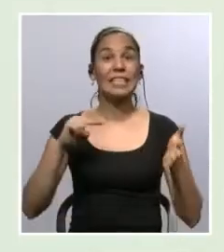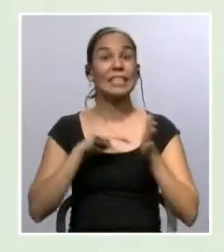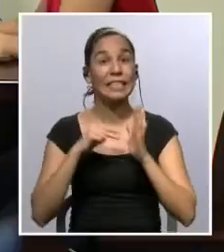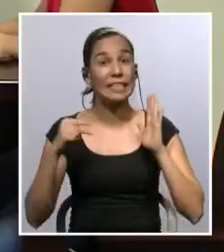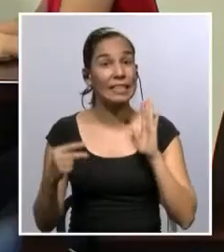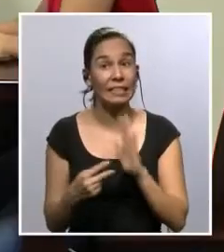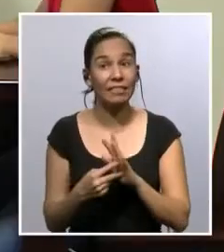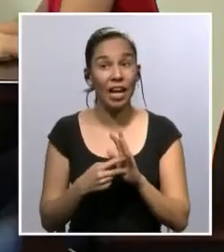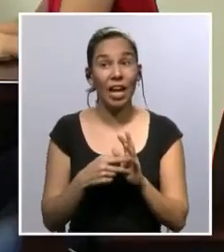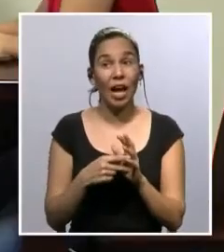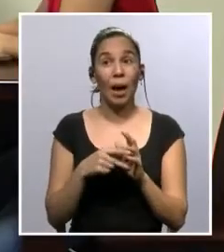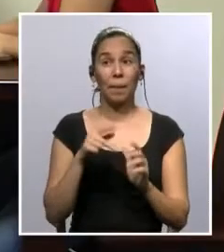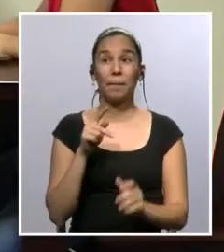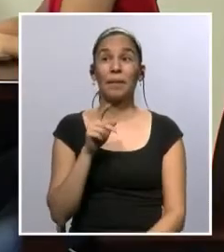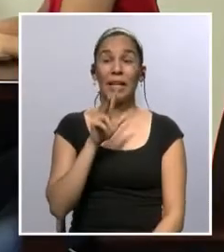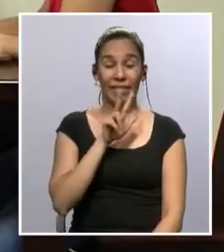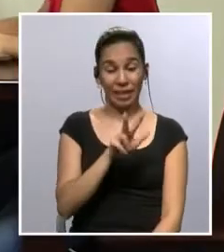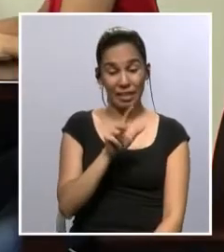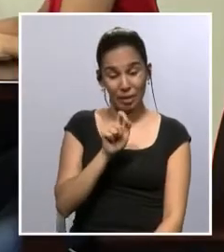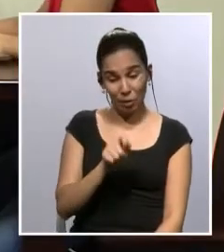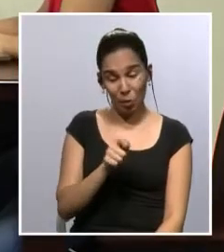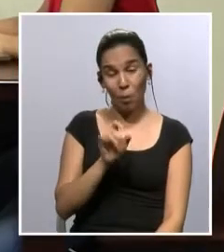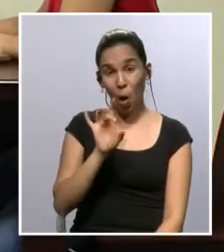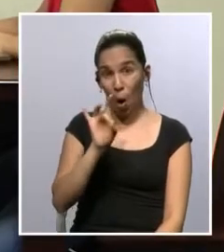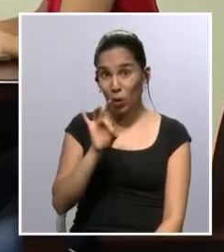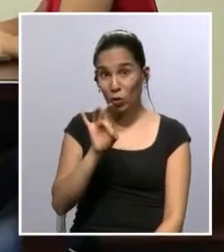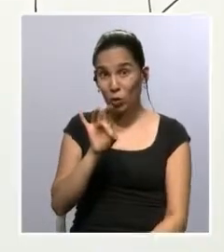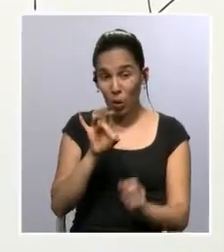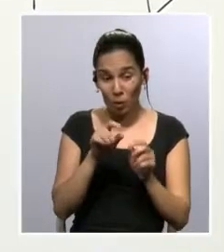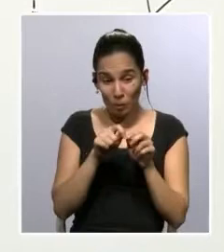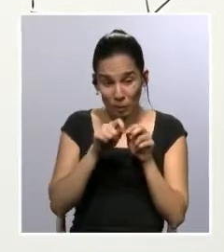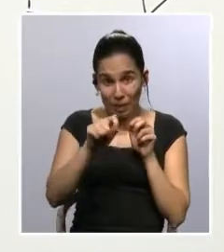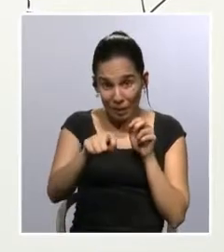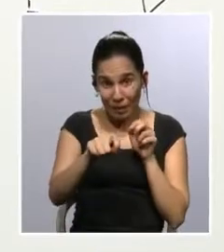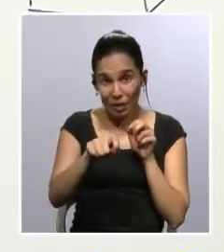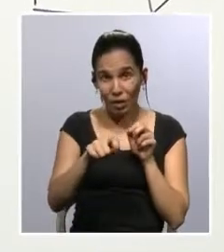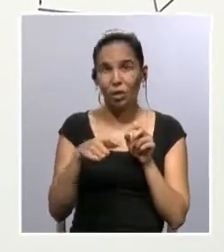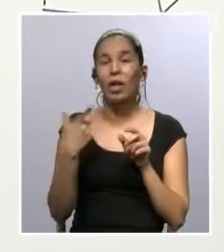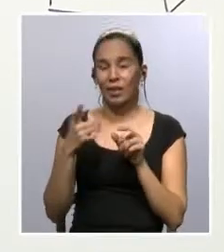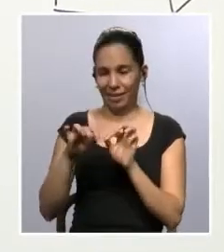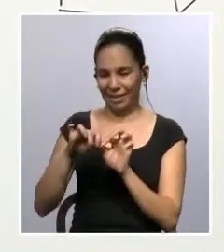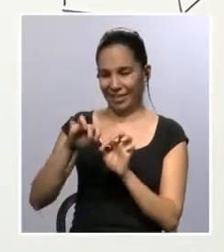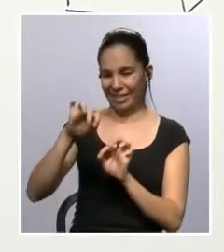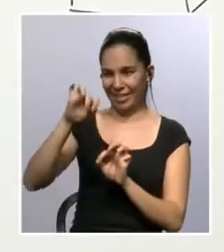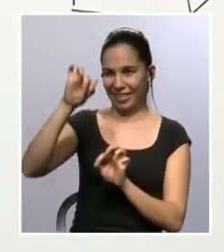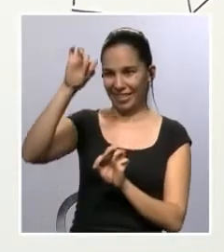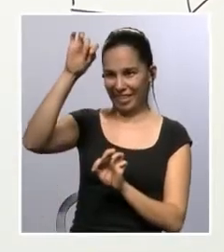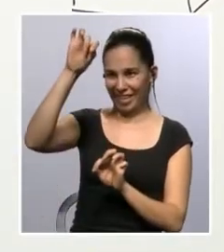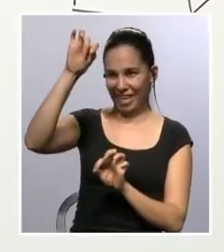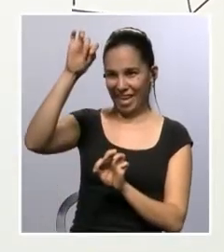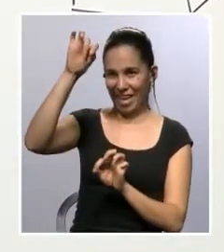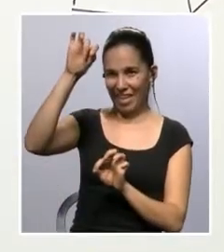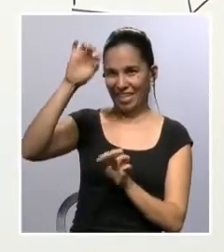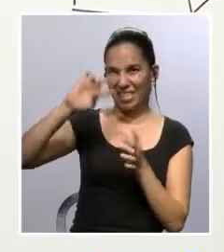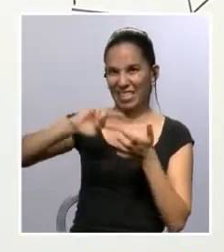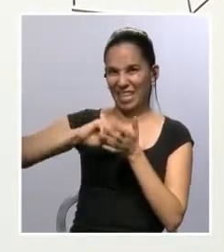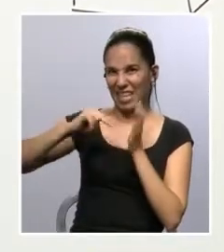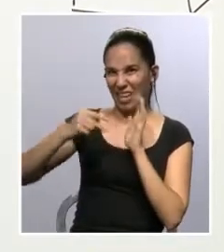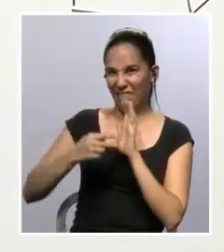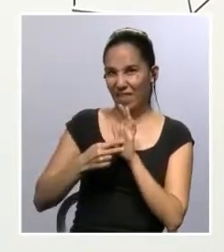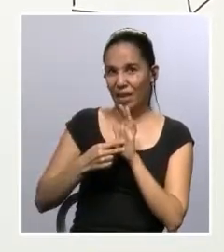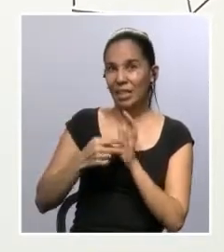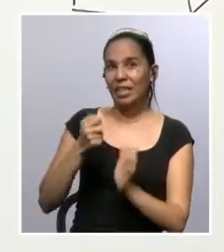una persona de 3,8 metros lineales tendría una estatura de X, y X me da